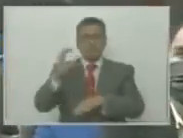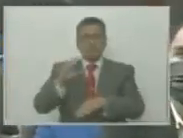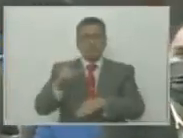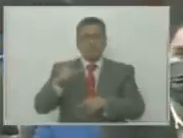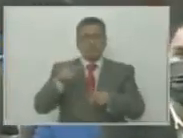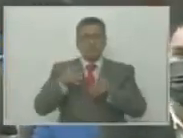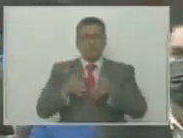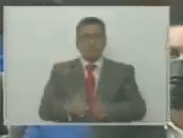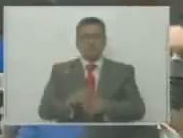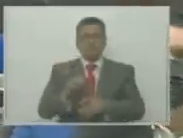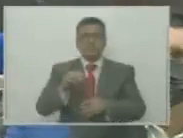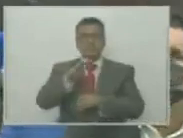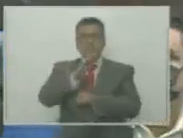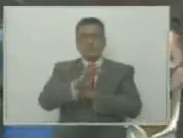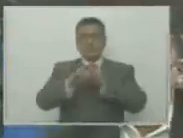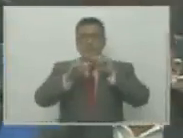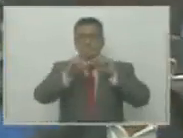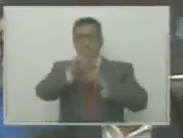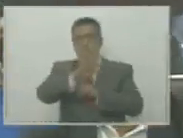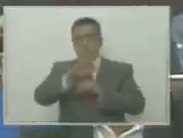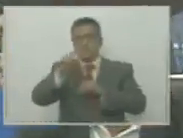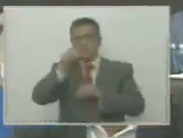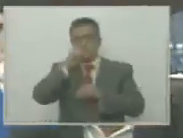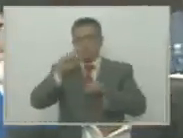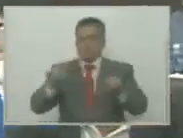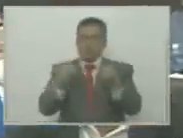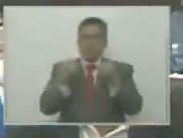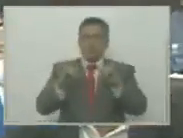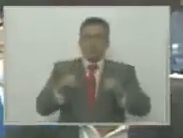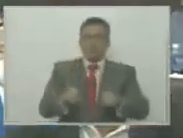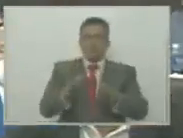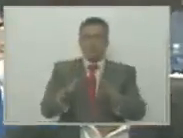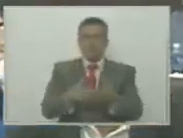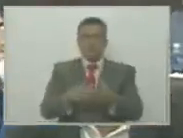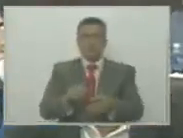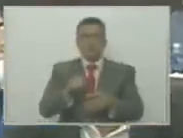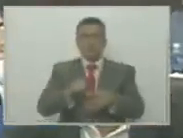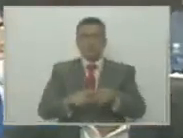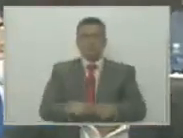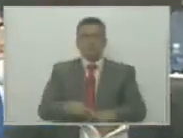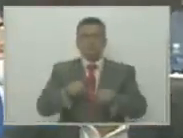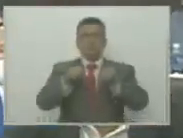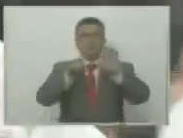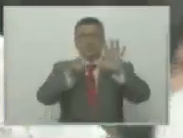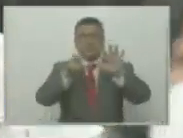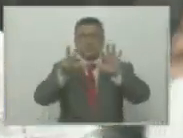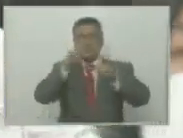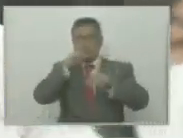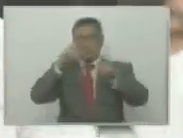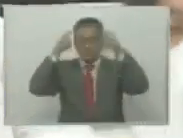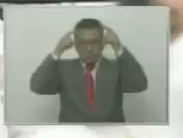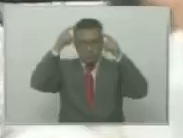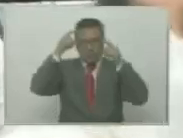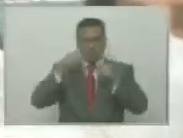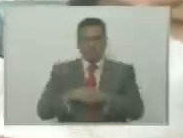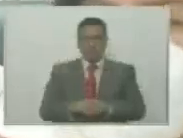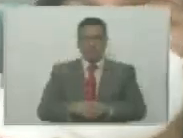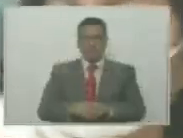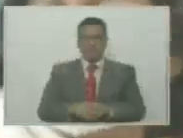está cumpliendo 455 años en su cumpleaños número 68. De manera tal